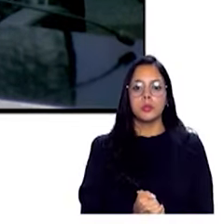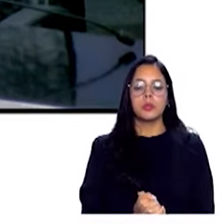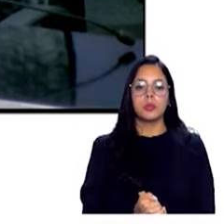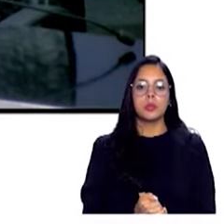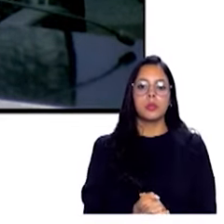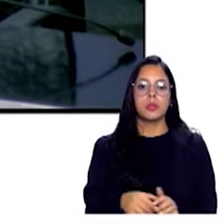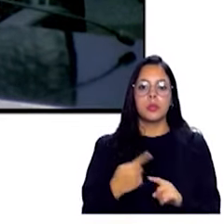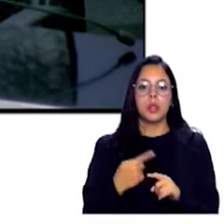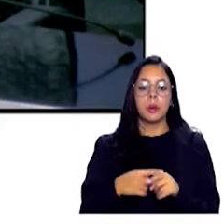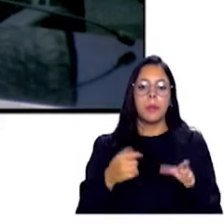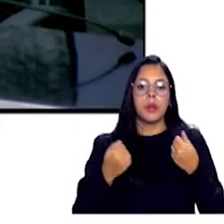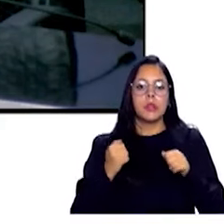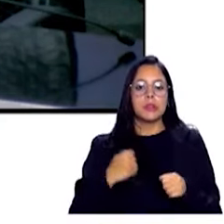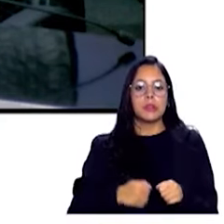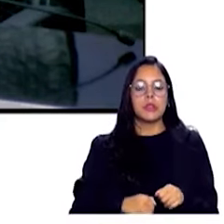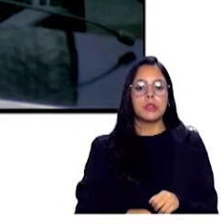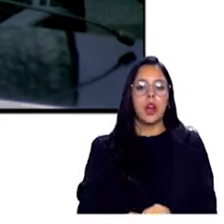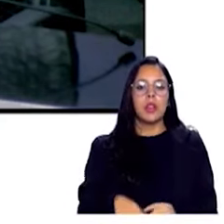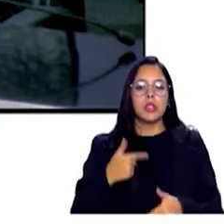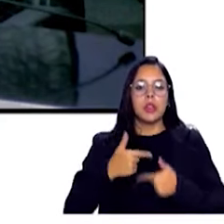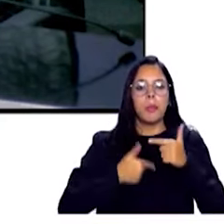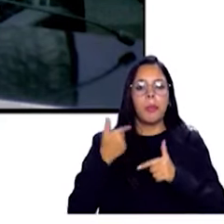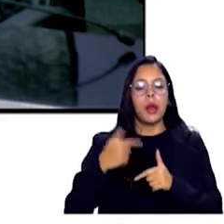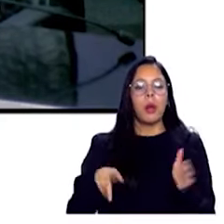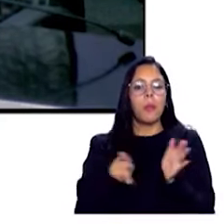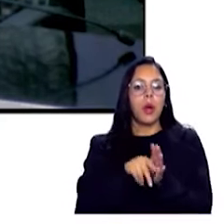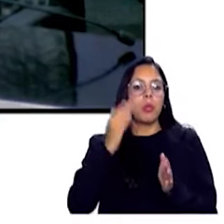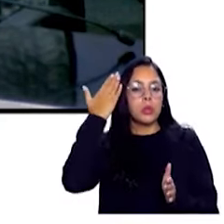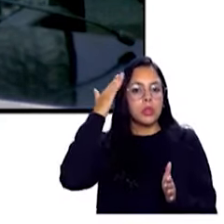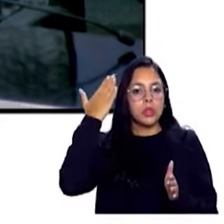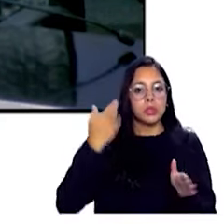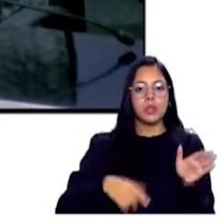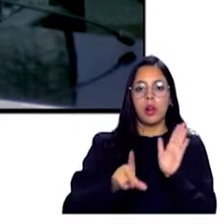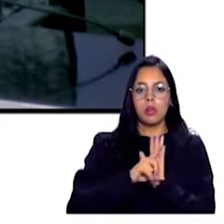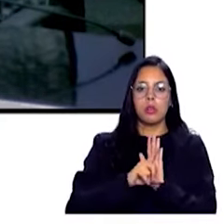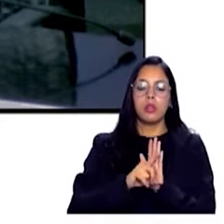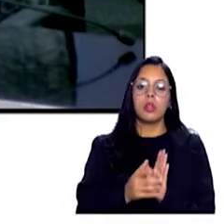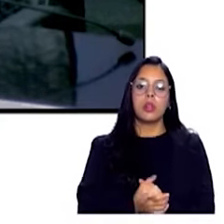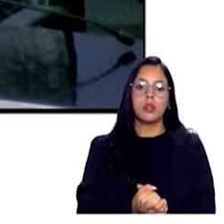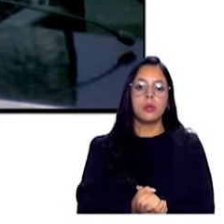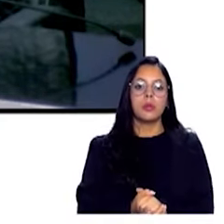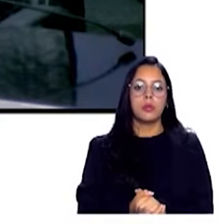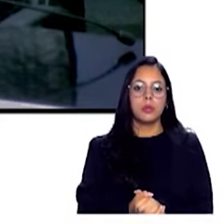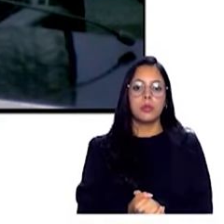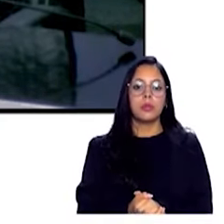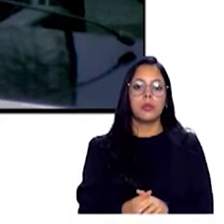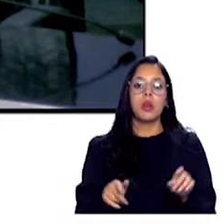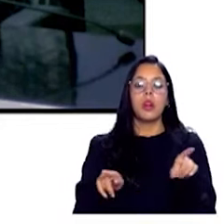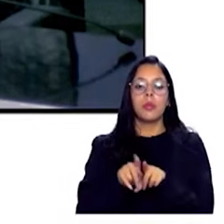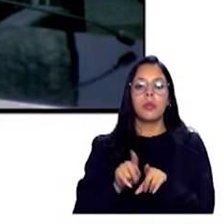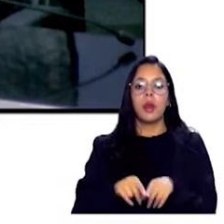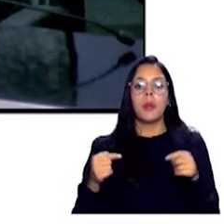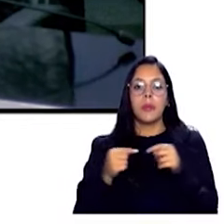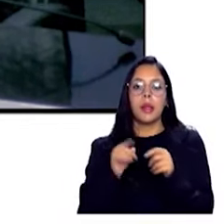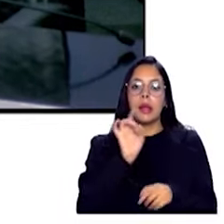de interpreta que son necesarias para vivificar para apliar caso concreto la